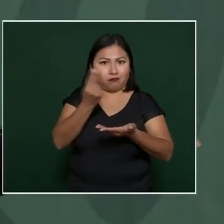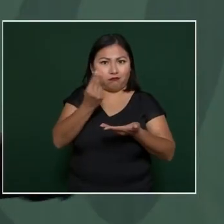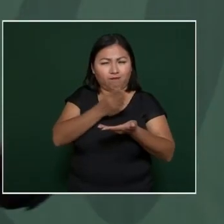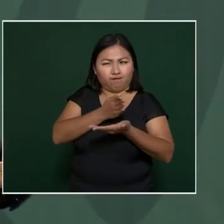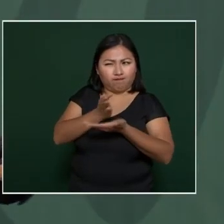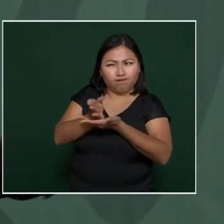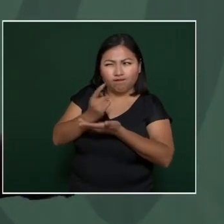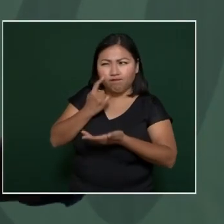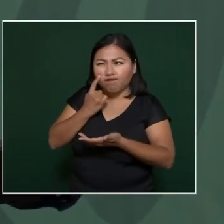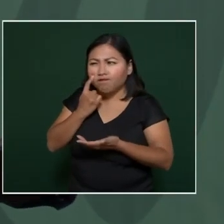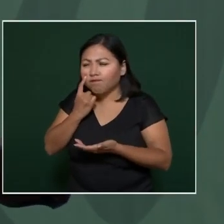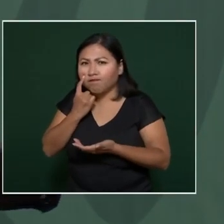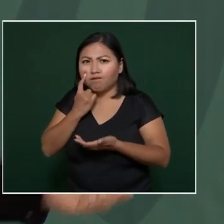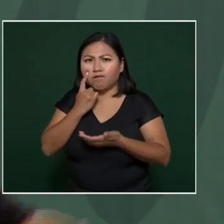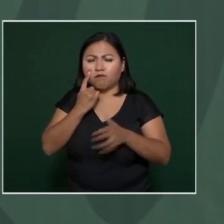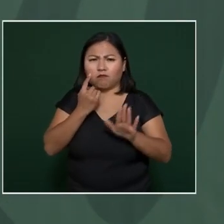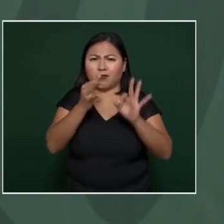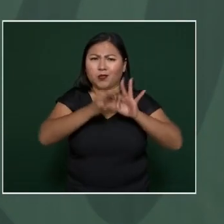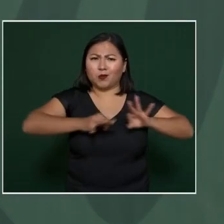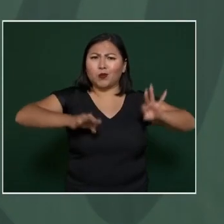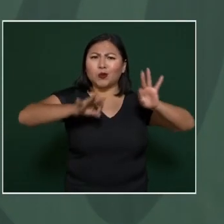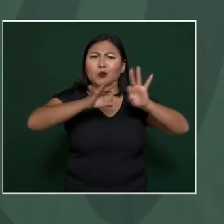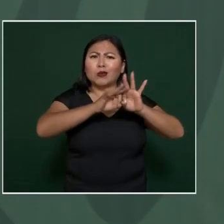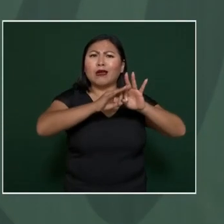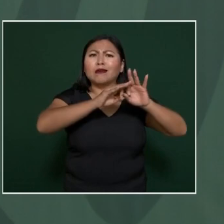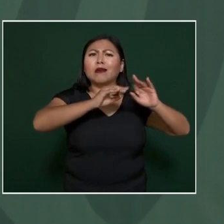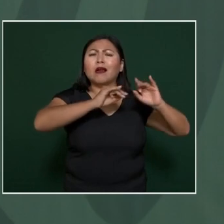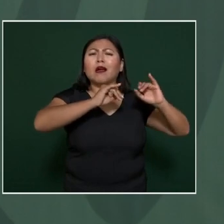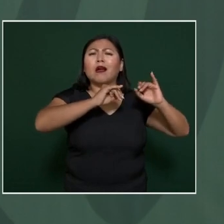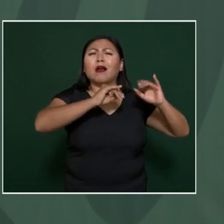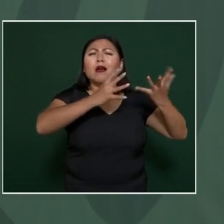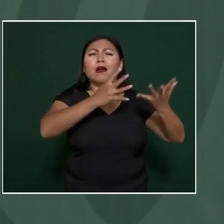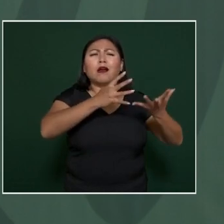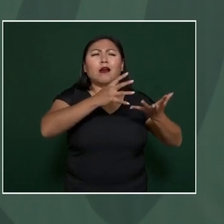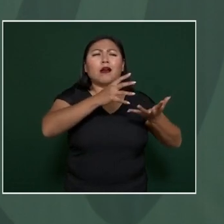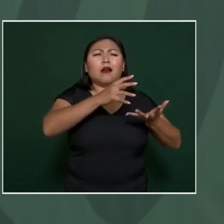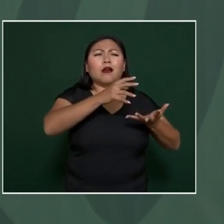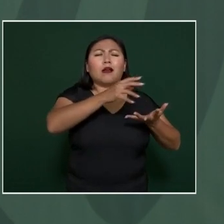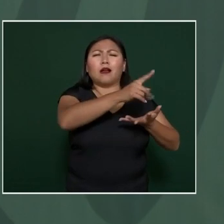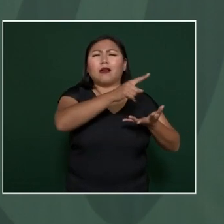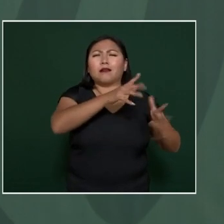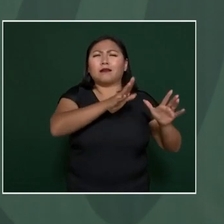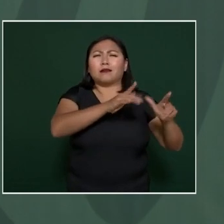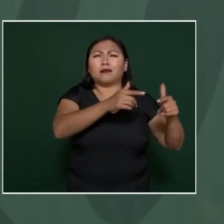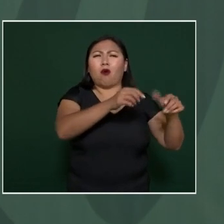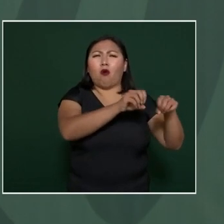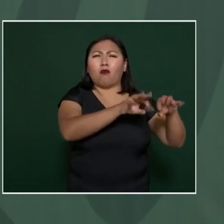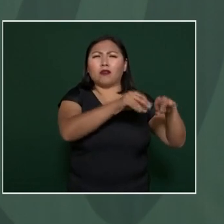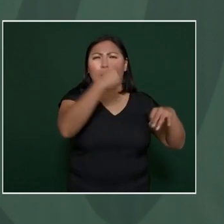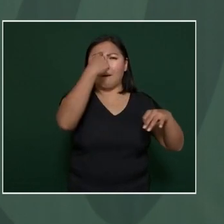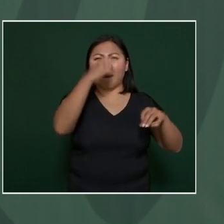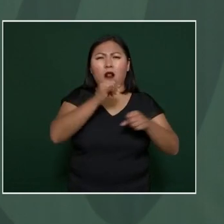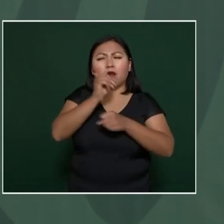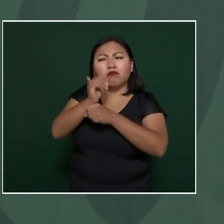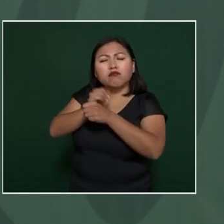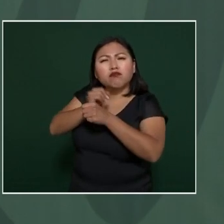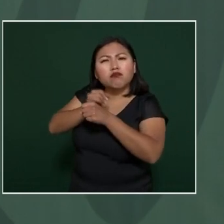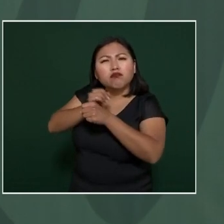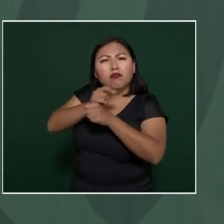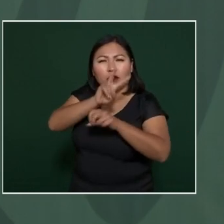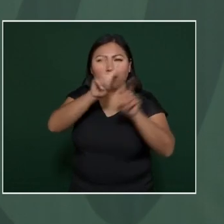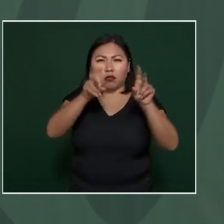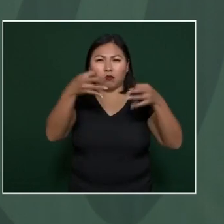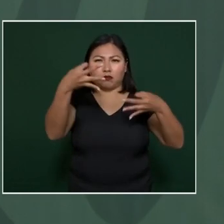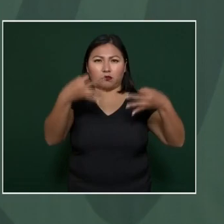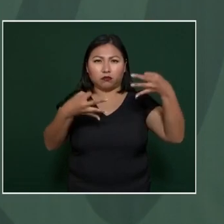de investigaciones jurídicas eh lo manejan egresados